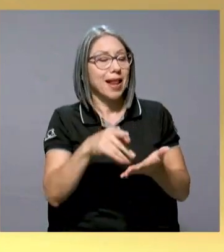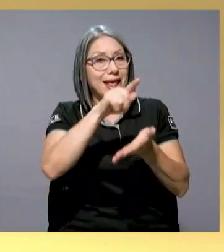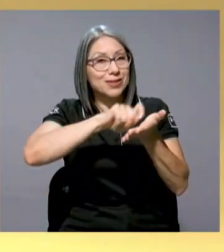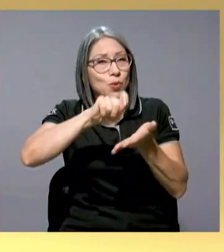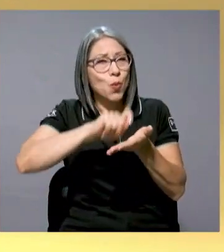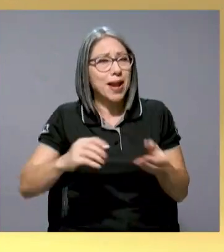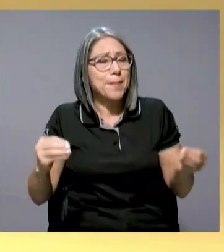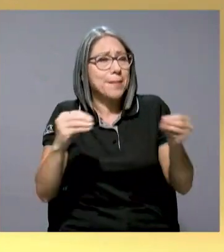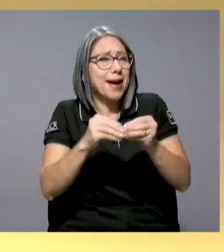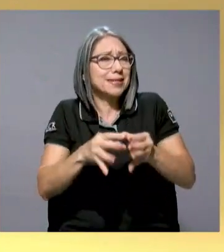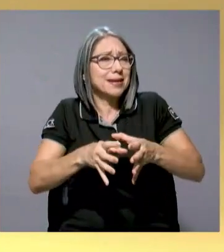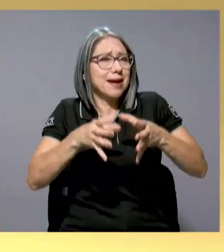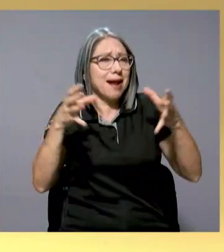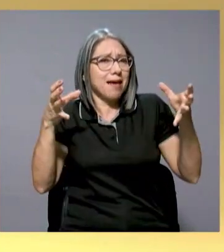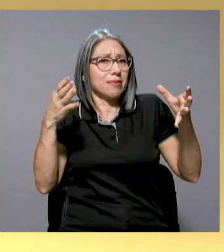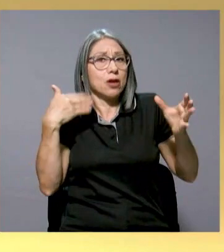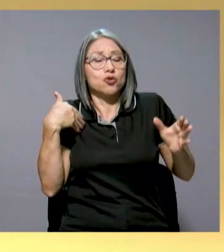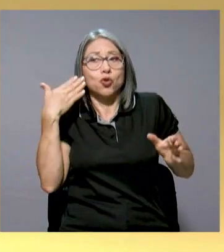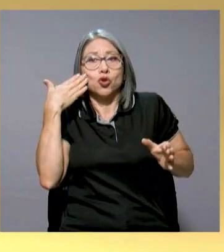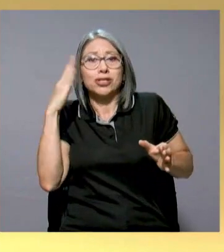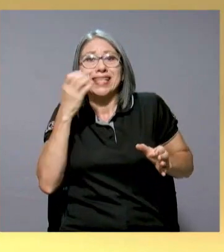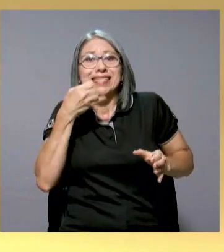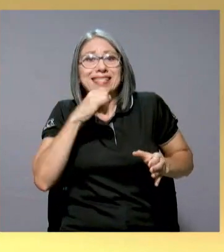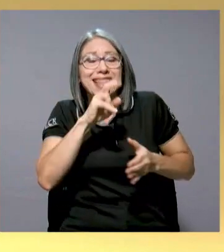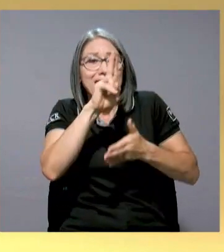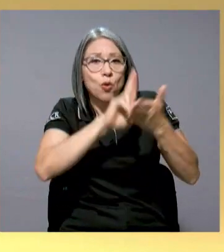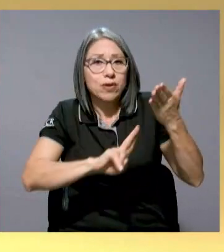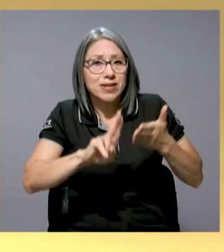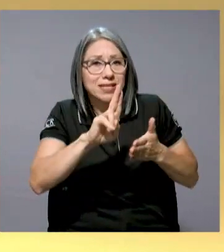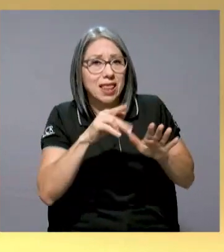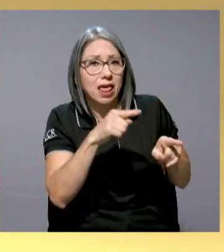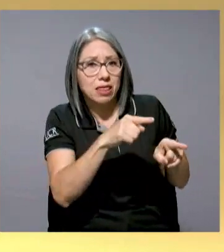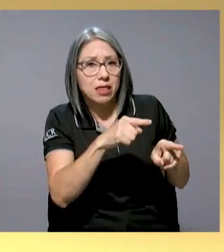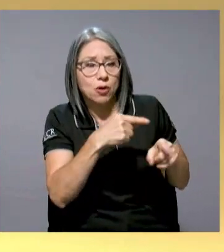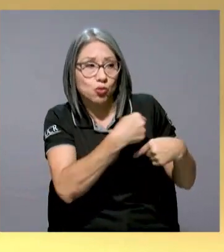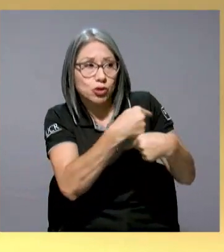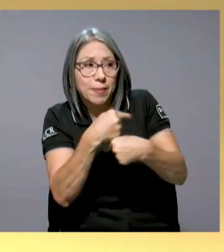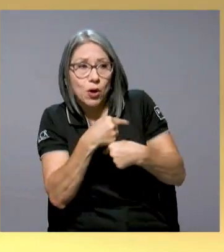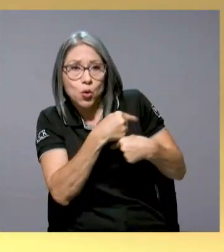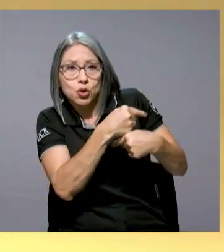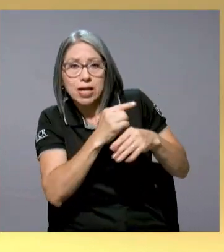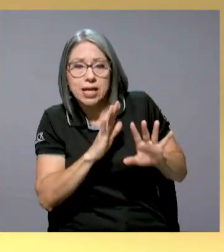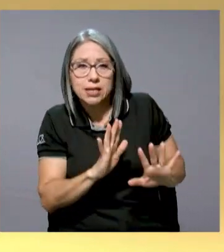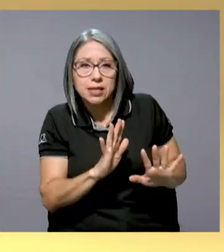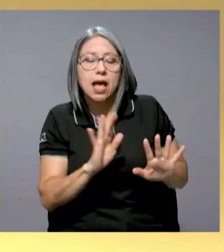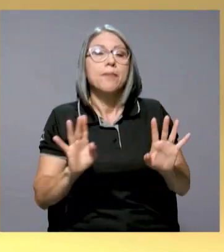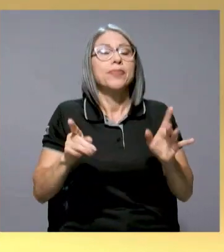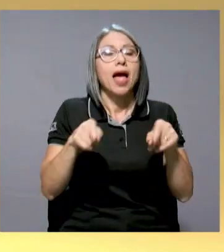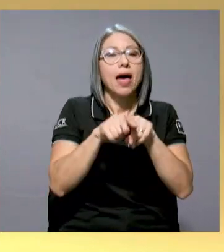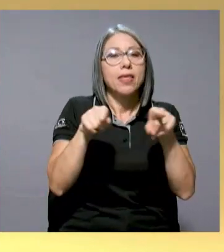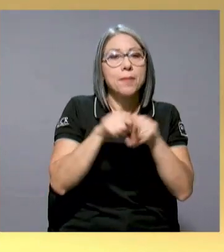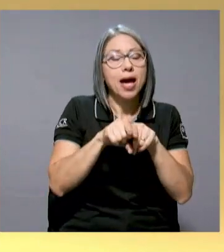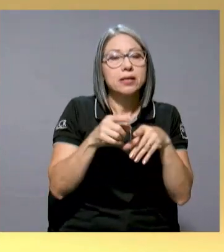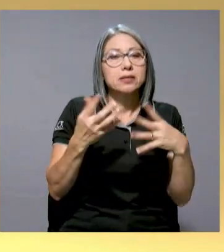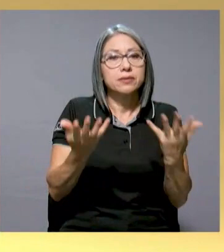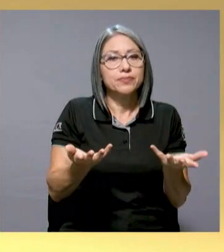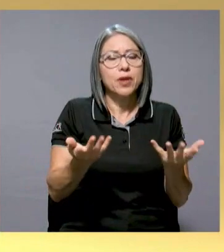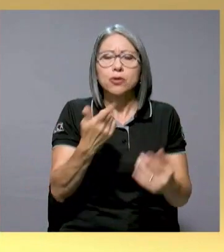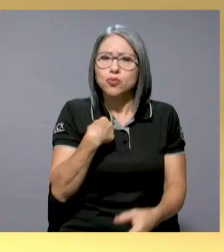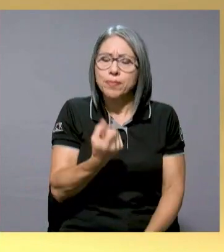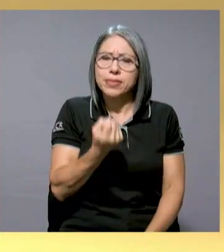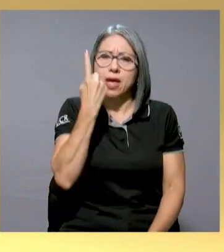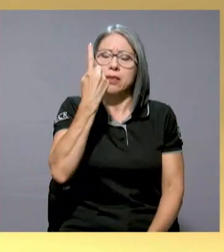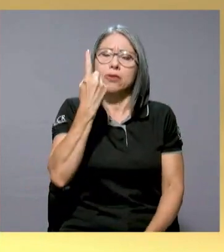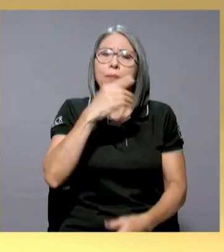escuela más grande, yo no sé si de la universidad, y usted luego me corrige si es así. Además, entiendo que